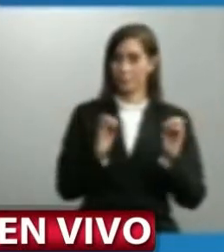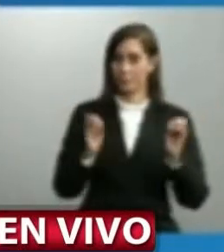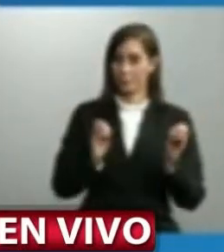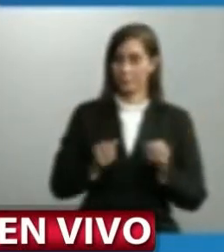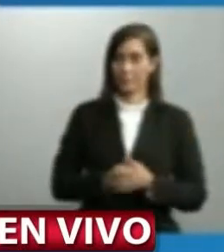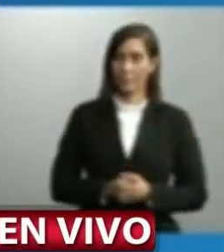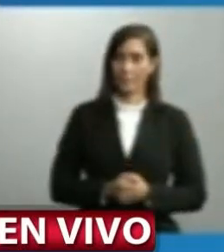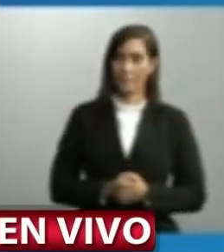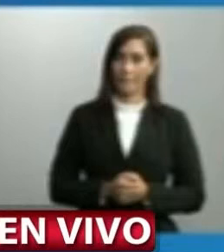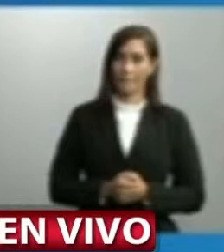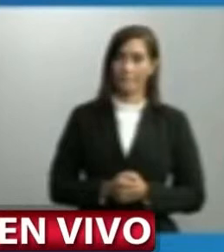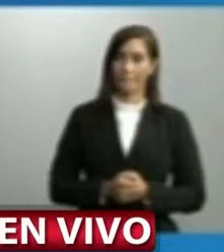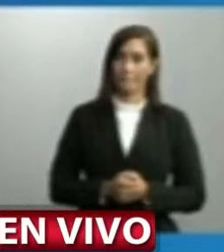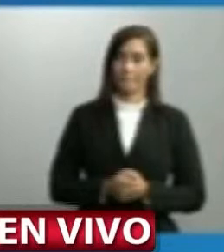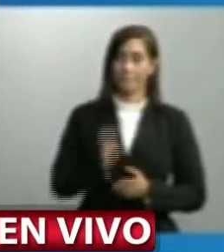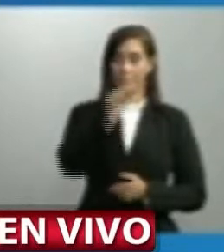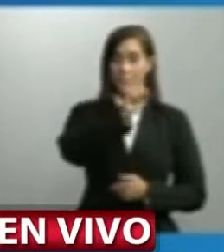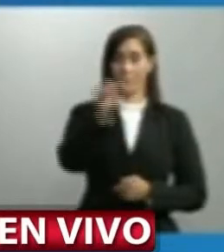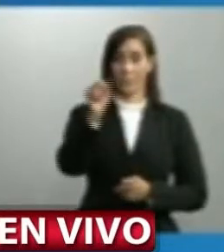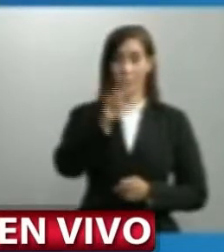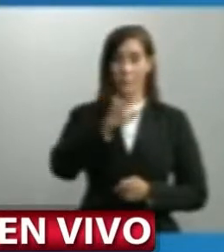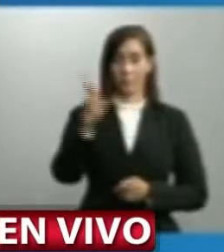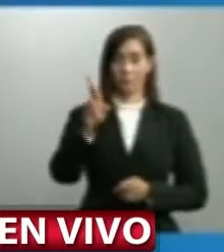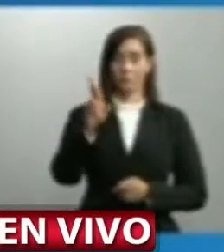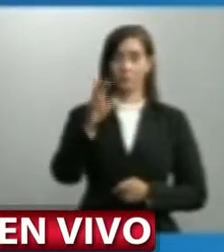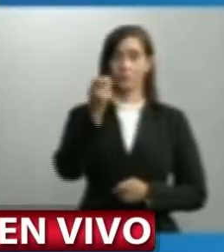fallecimientos. Santiago Rodríguez,